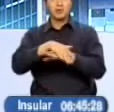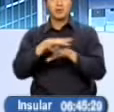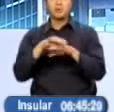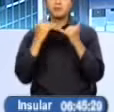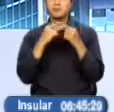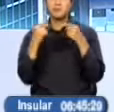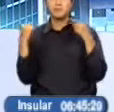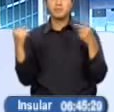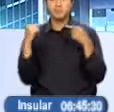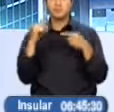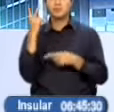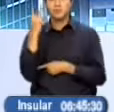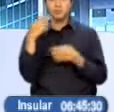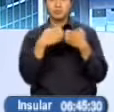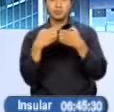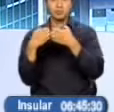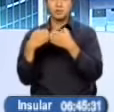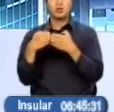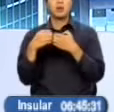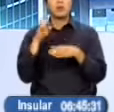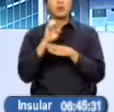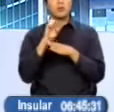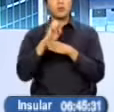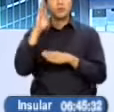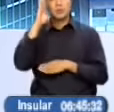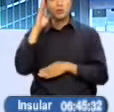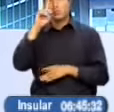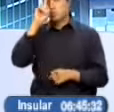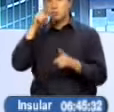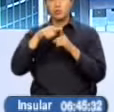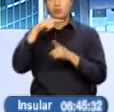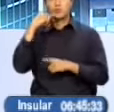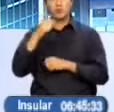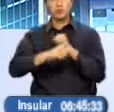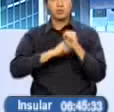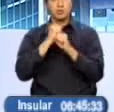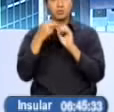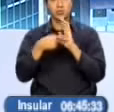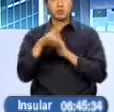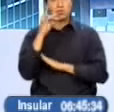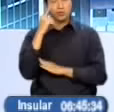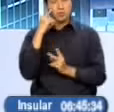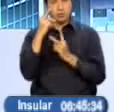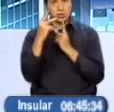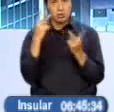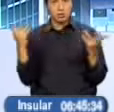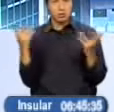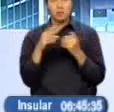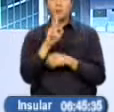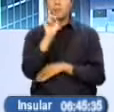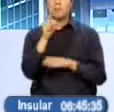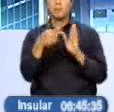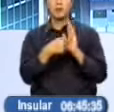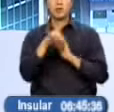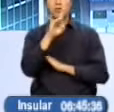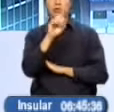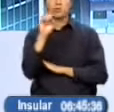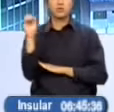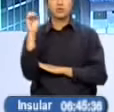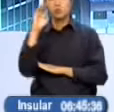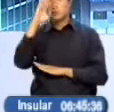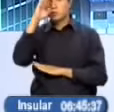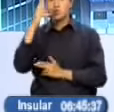jugará el partido entre estas dos selecciones ecuador y brasil rumbo a rusia 2018 y ponga la atención porque más de 1800 policías